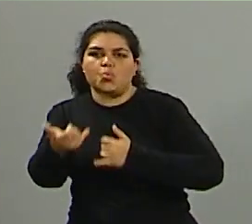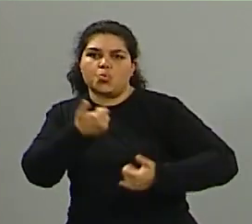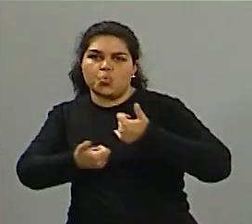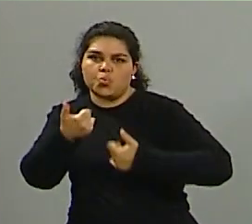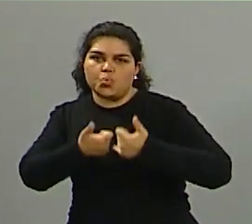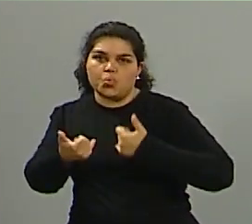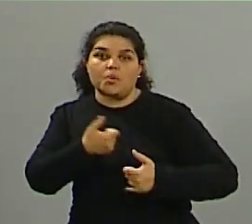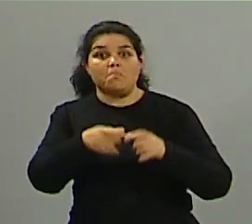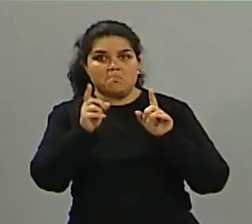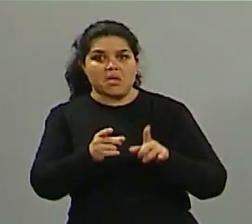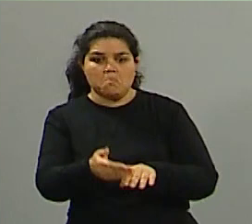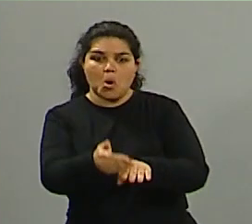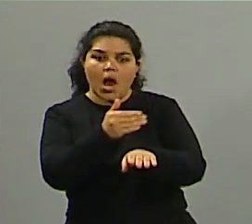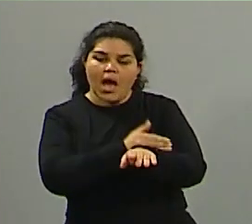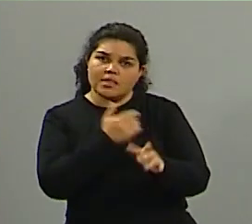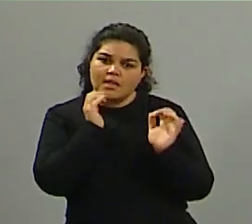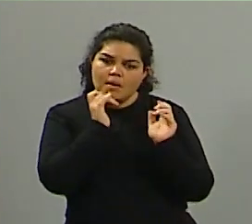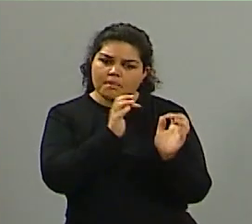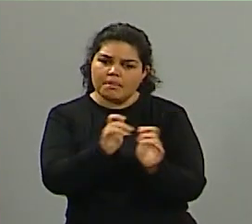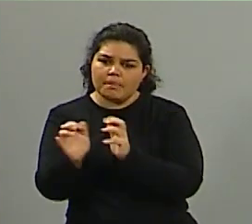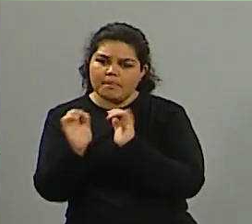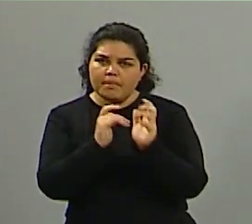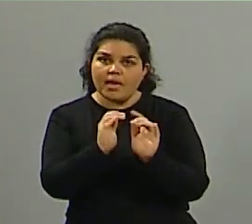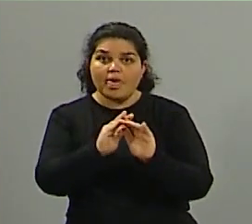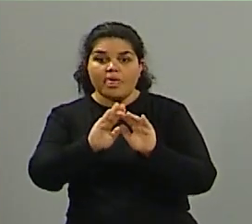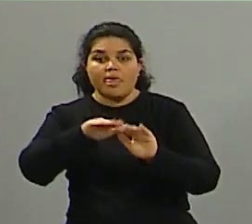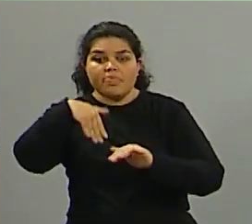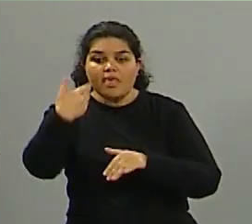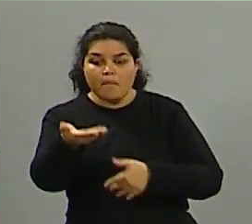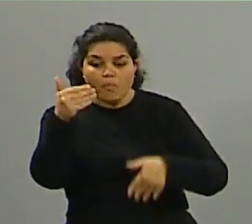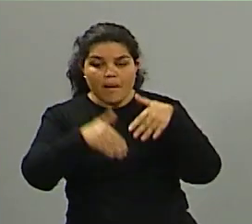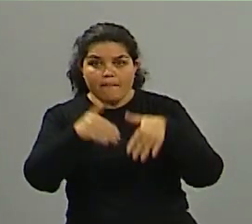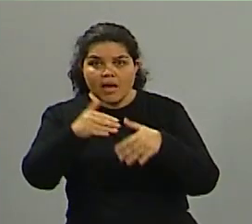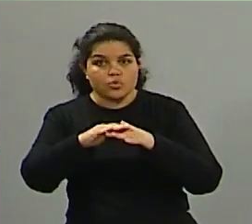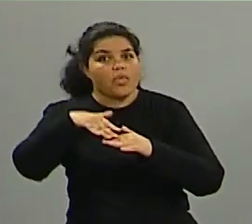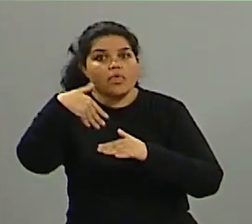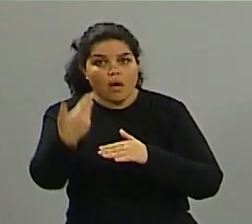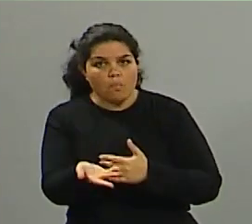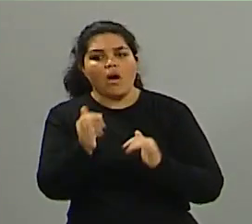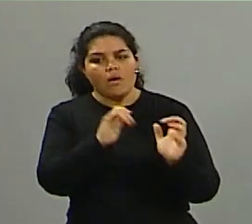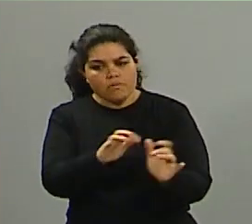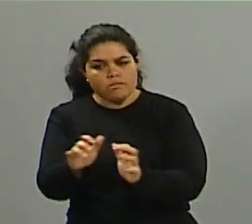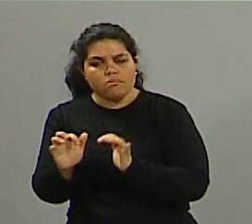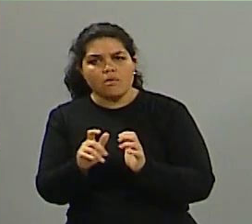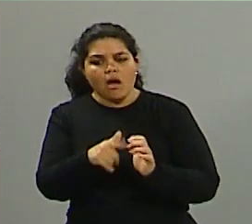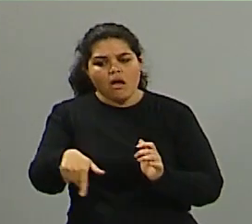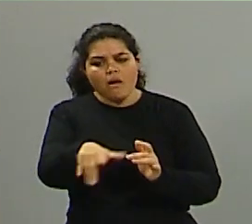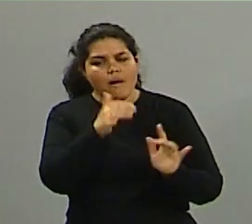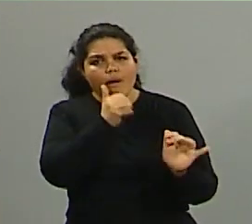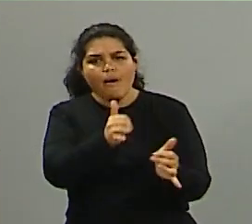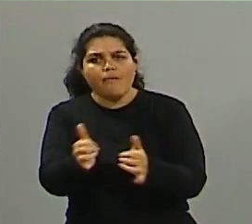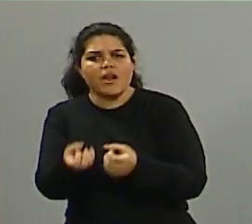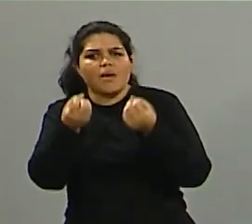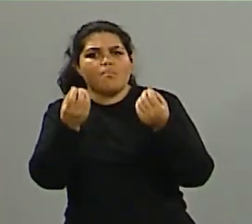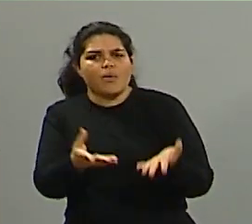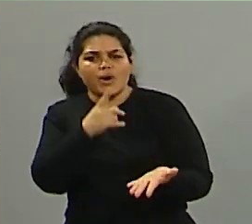hablado previamente, pero también lo hablaron después de las elecciones paso presidenciales. ¿Por qué los chicos decidieron votarlo? Ellos entienden